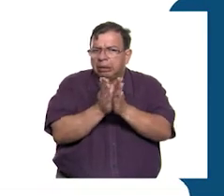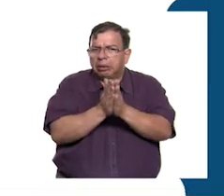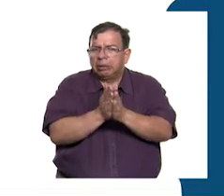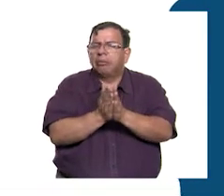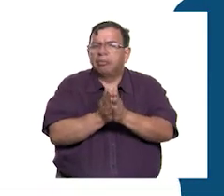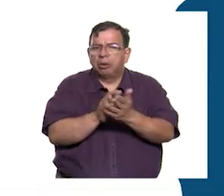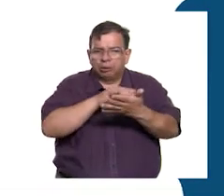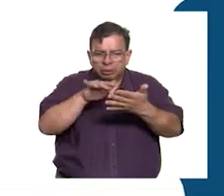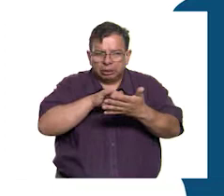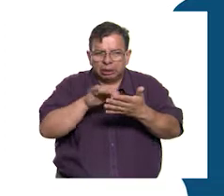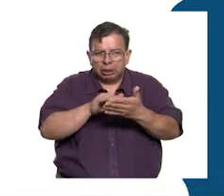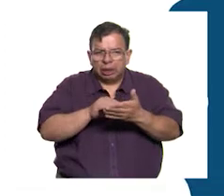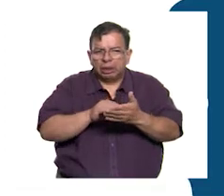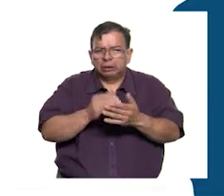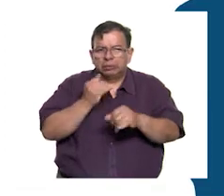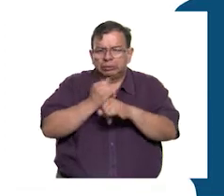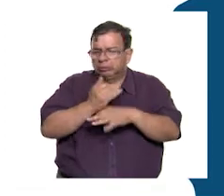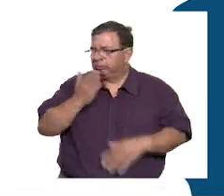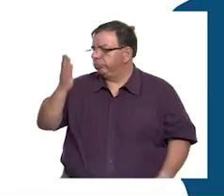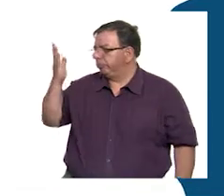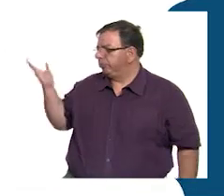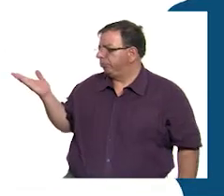página